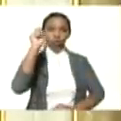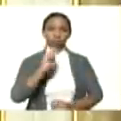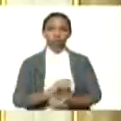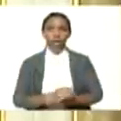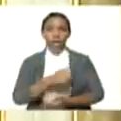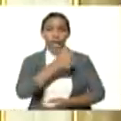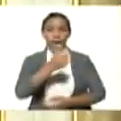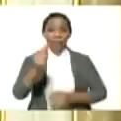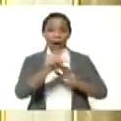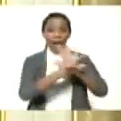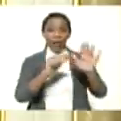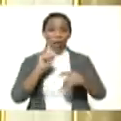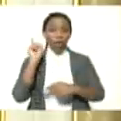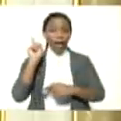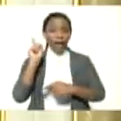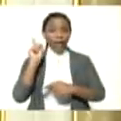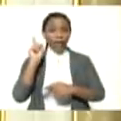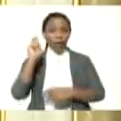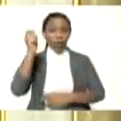Cada artículo de esta constitución.